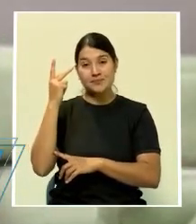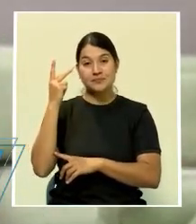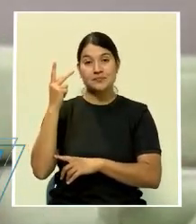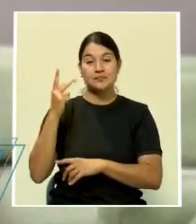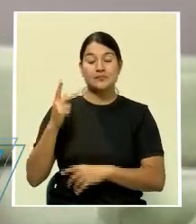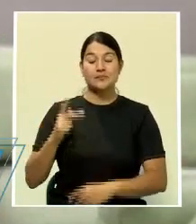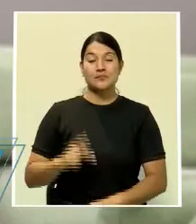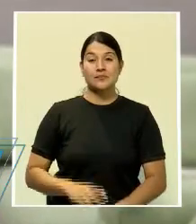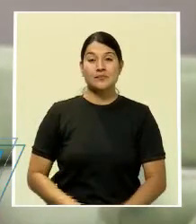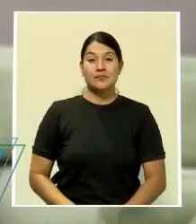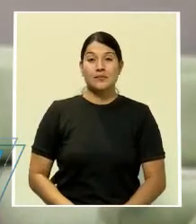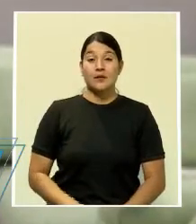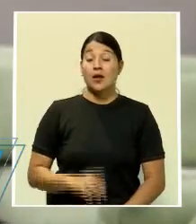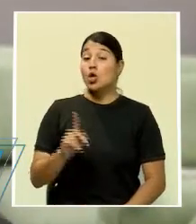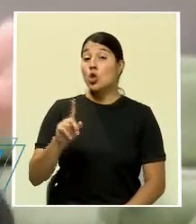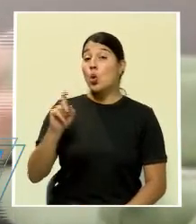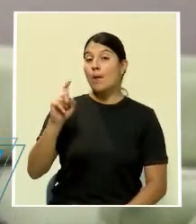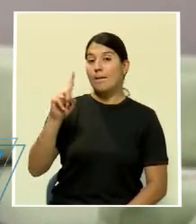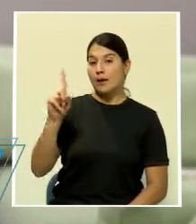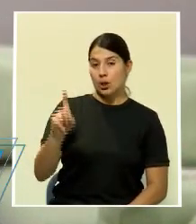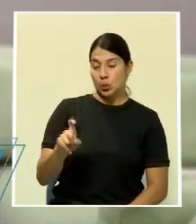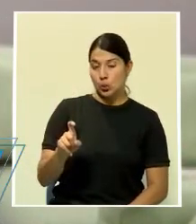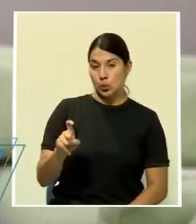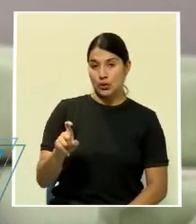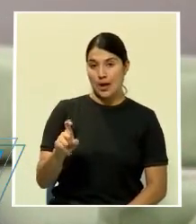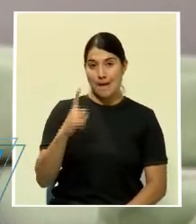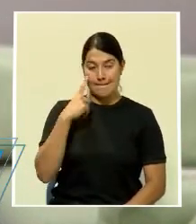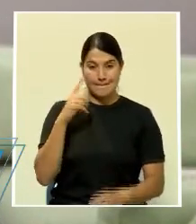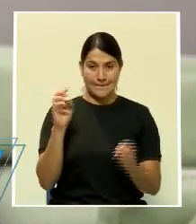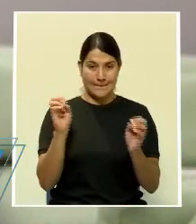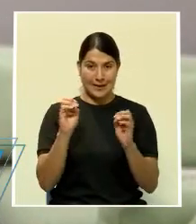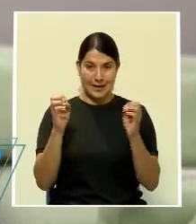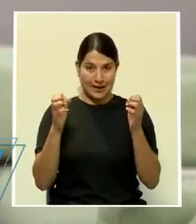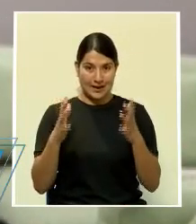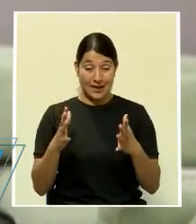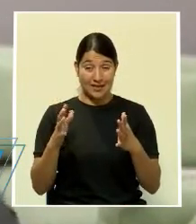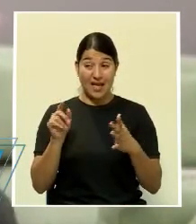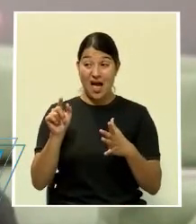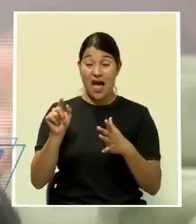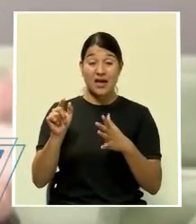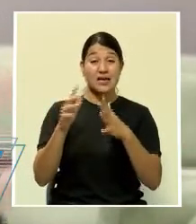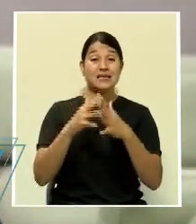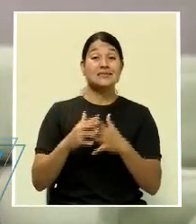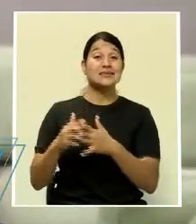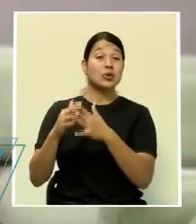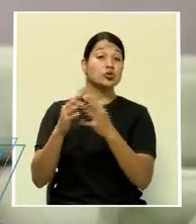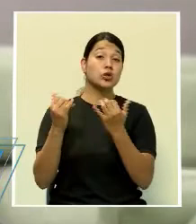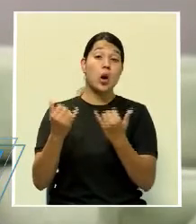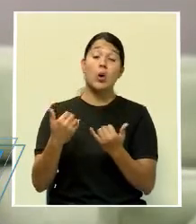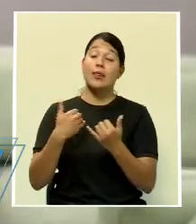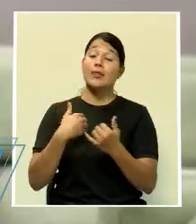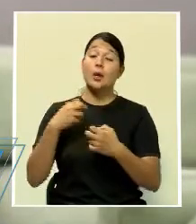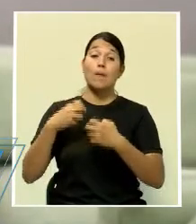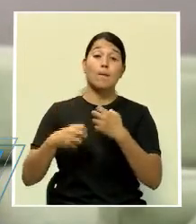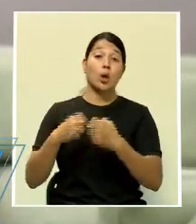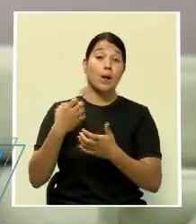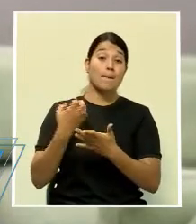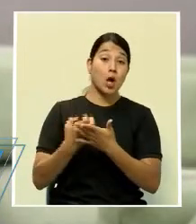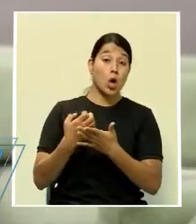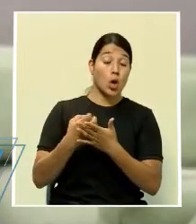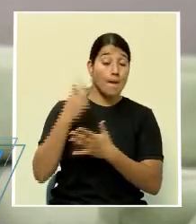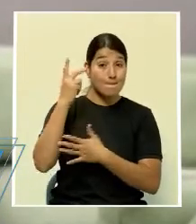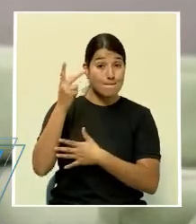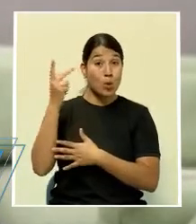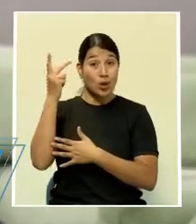No es una pregunta ni siquiera para nadie que en los Estados Unidos se está viviendo una crisis económica y